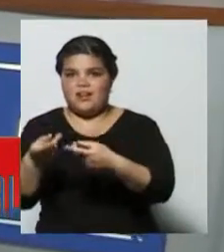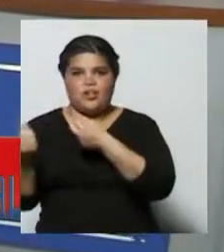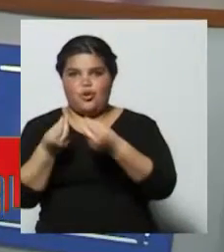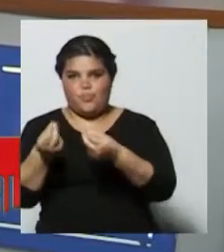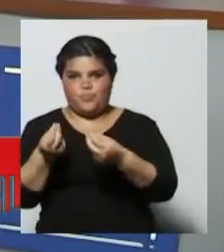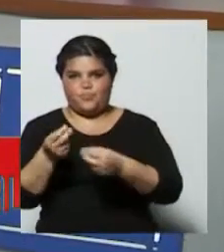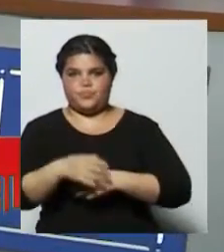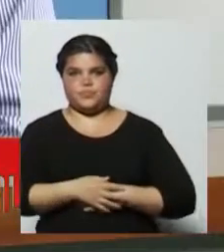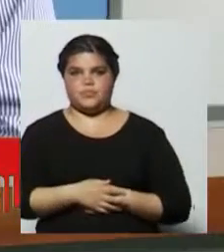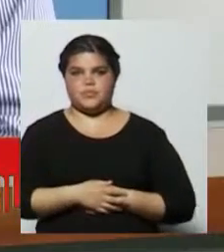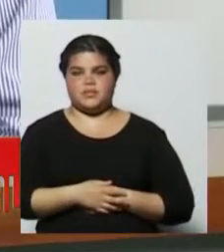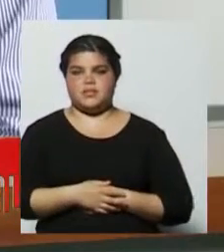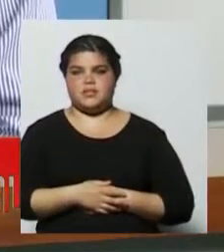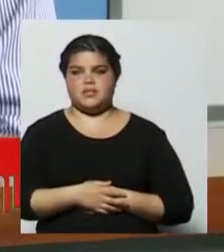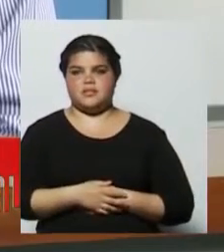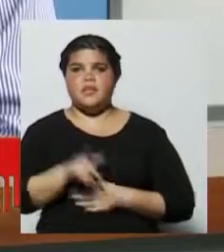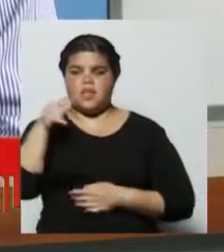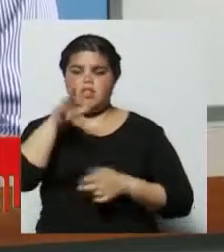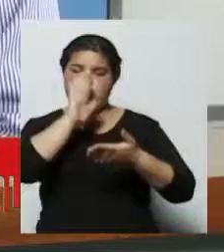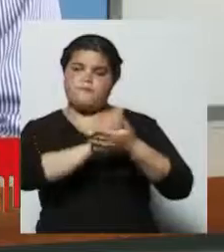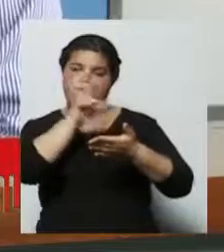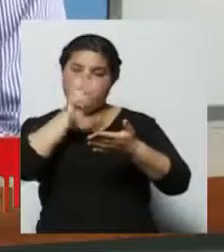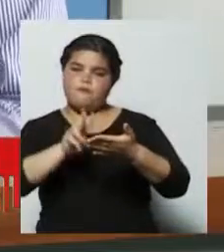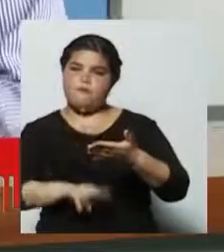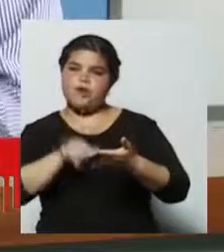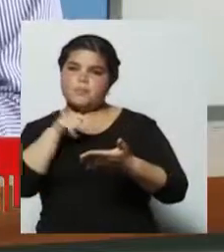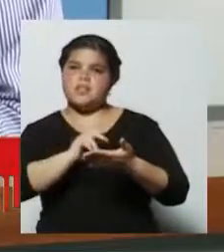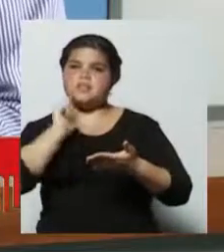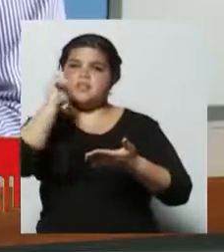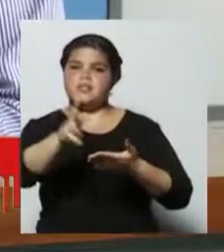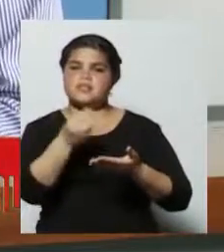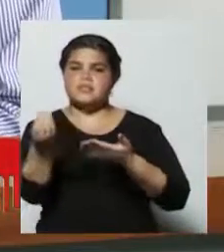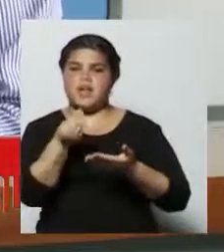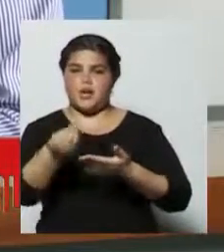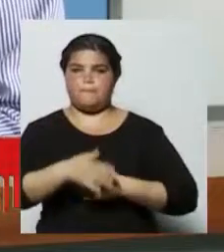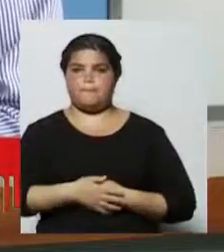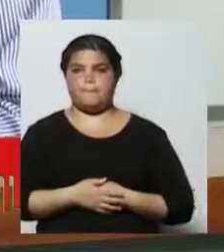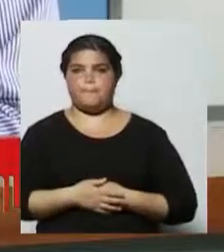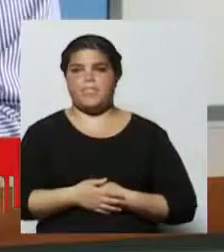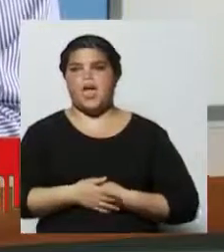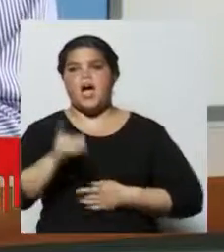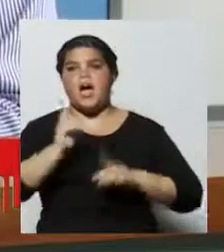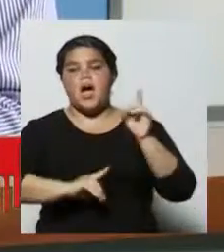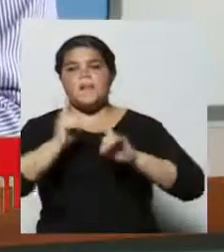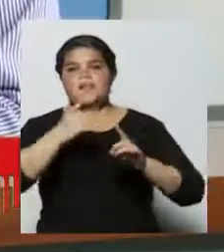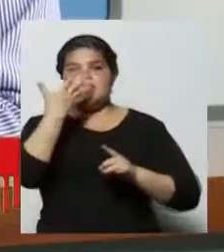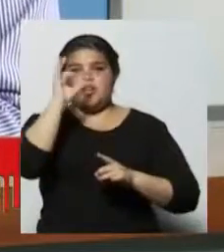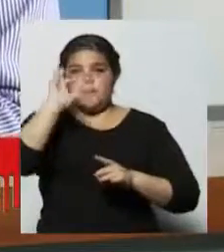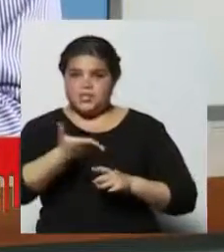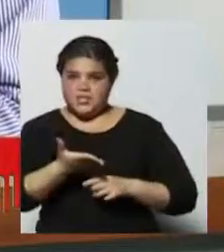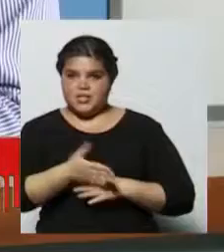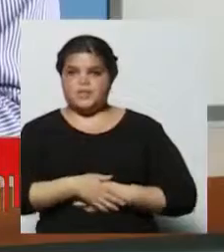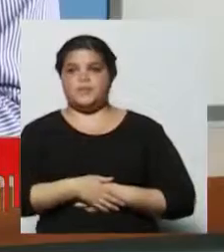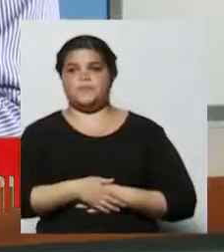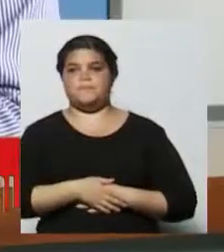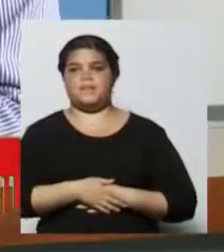muestra este informe es que de ese total de subsidios, que es enorme, es el 5%, este año se